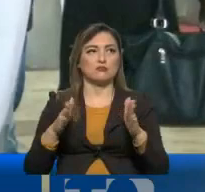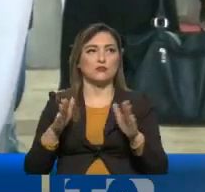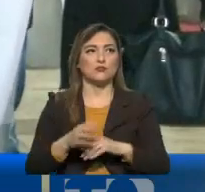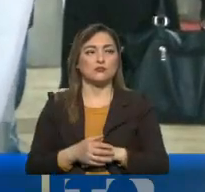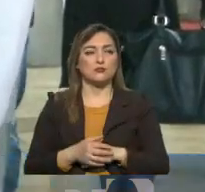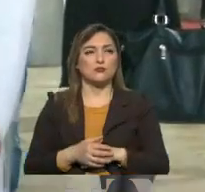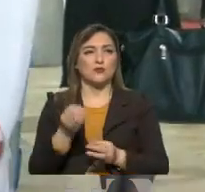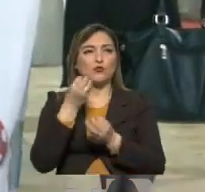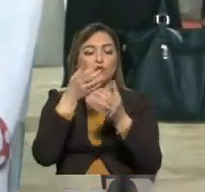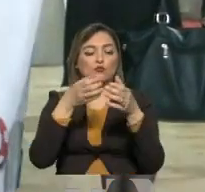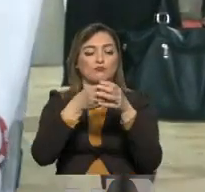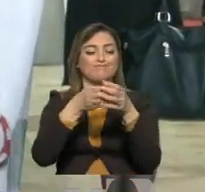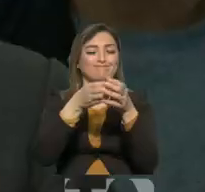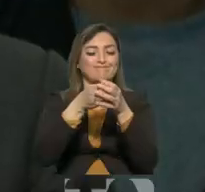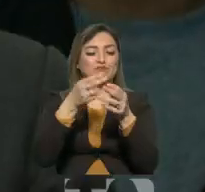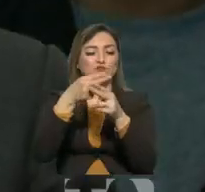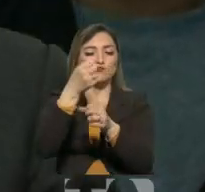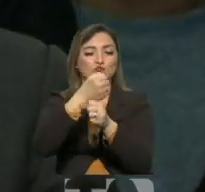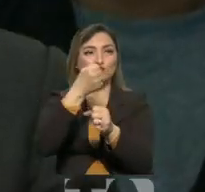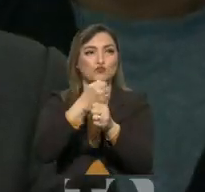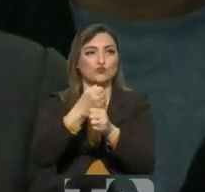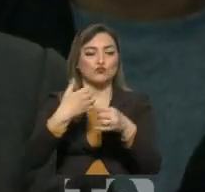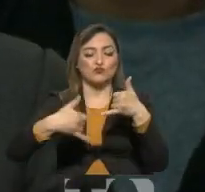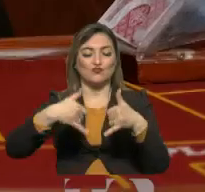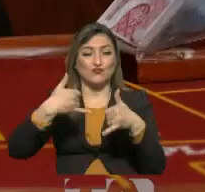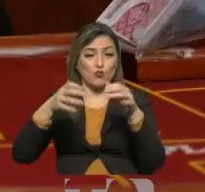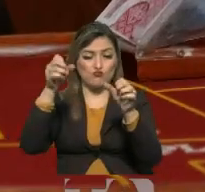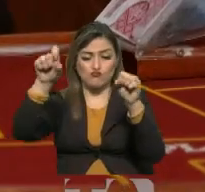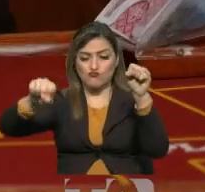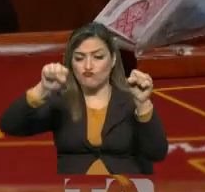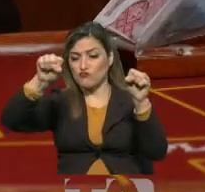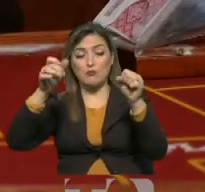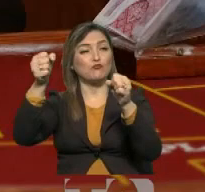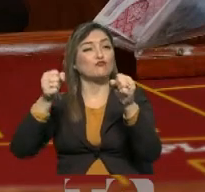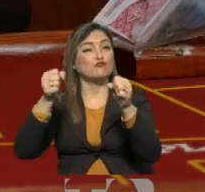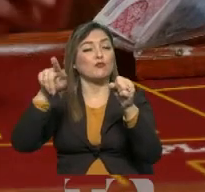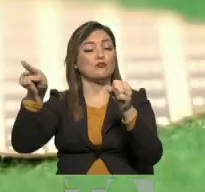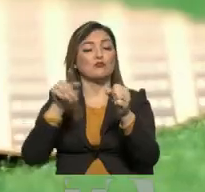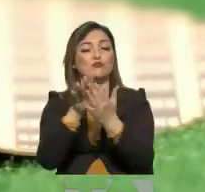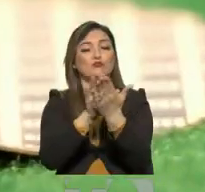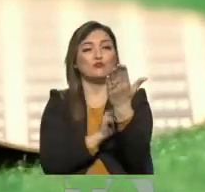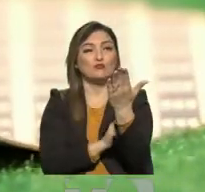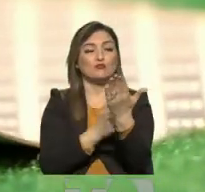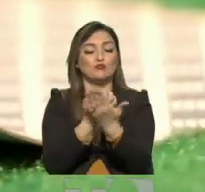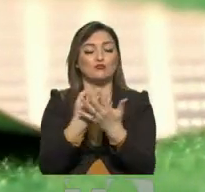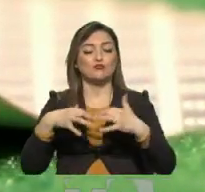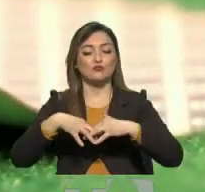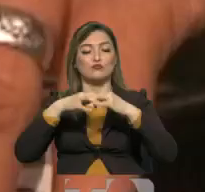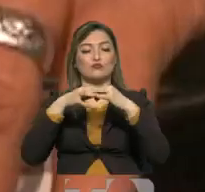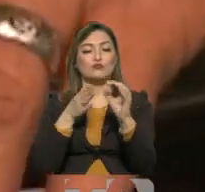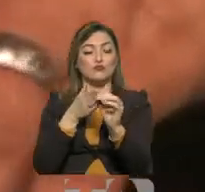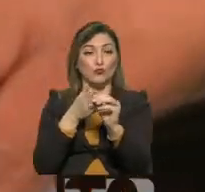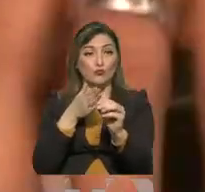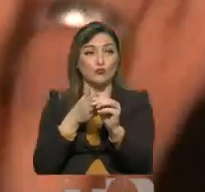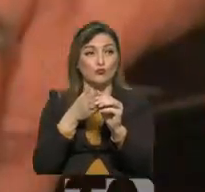las declaraciones, la Asociación de Extrabajadores de Casinos diseñaron un proyecto para la reactivación de este sector, con el objetivo